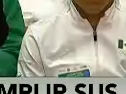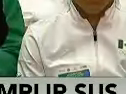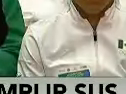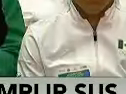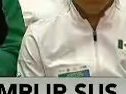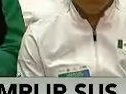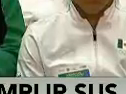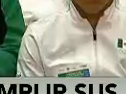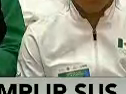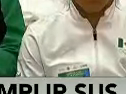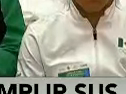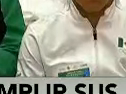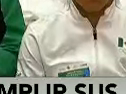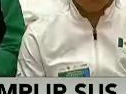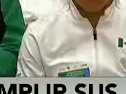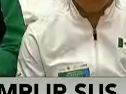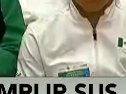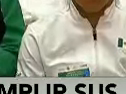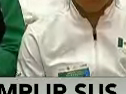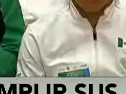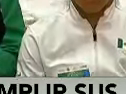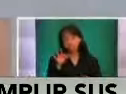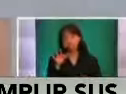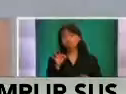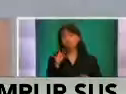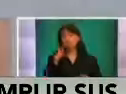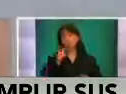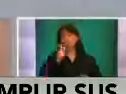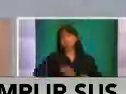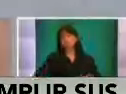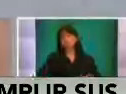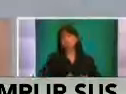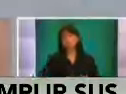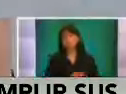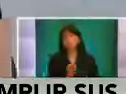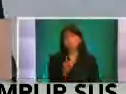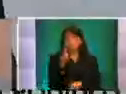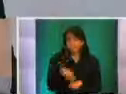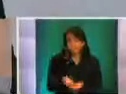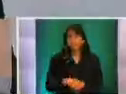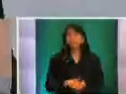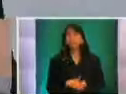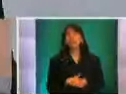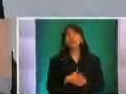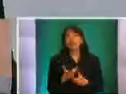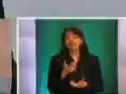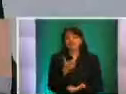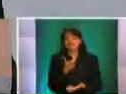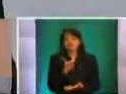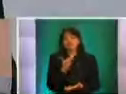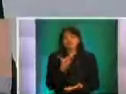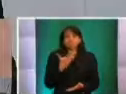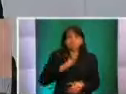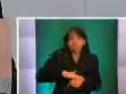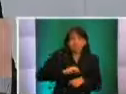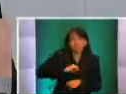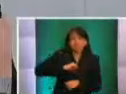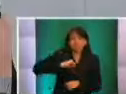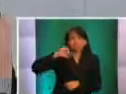266 compromisos que firmó durante su campaña. Ante la escasez y encarecimiento del capital, no es